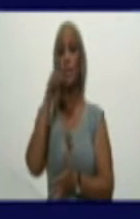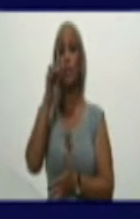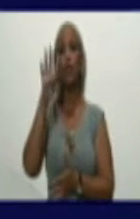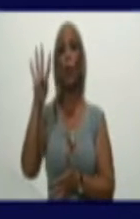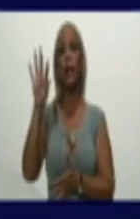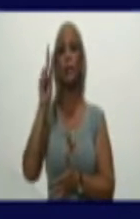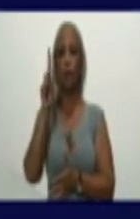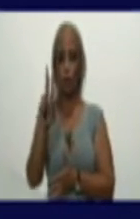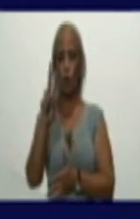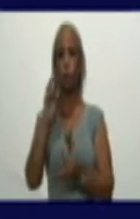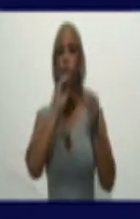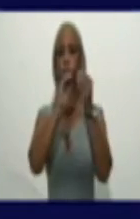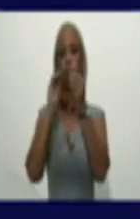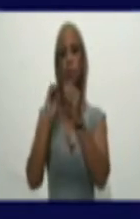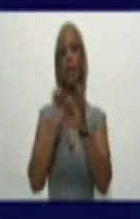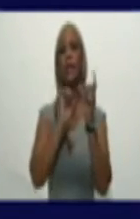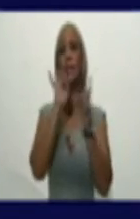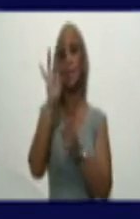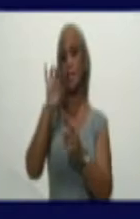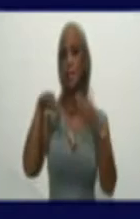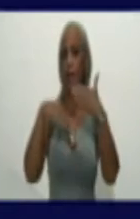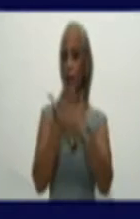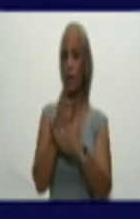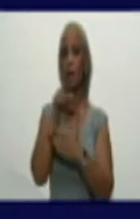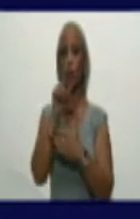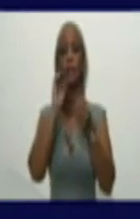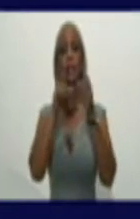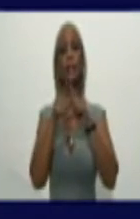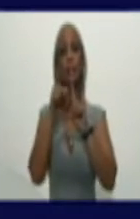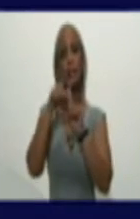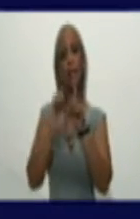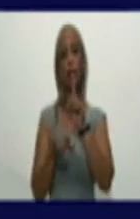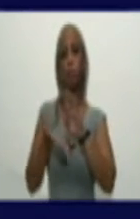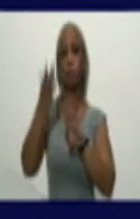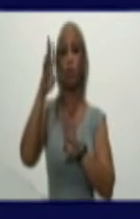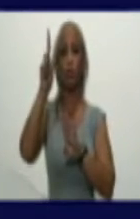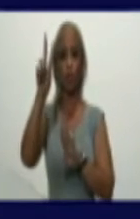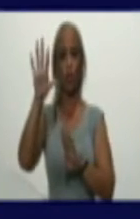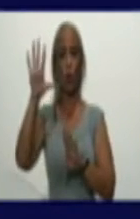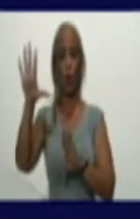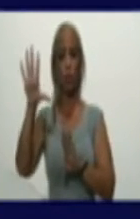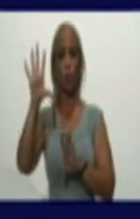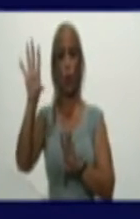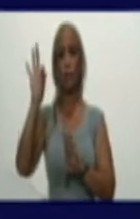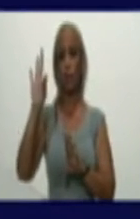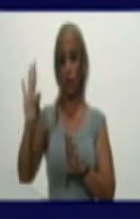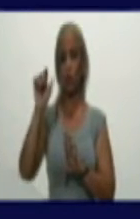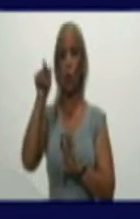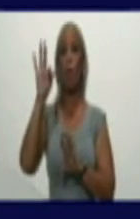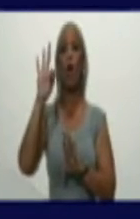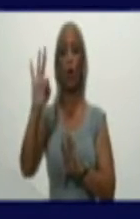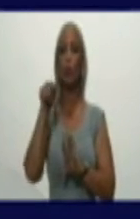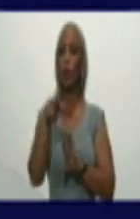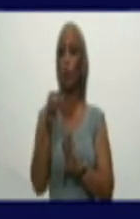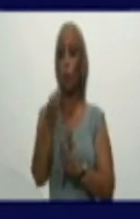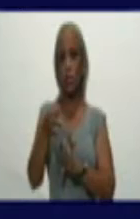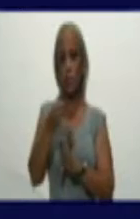casos reportados en 15 días y una tasa de 258,8, estos son los municipios que